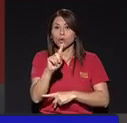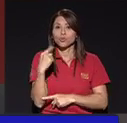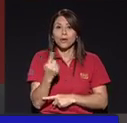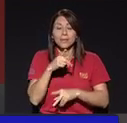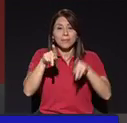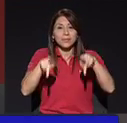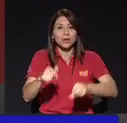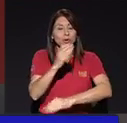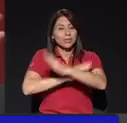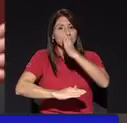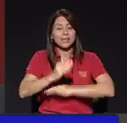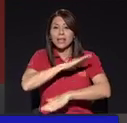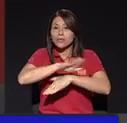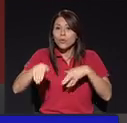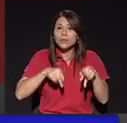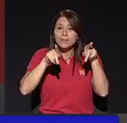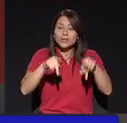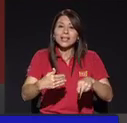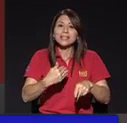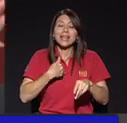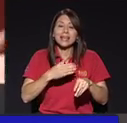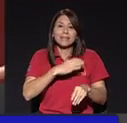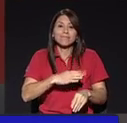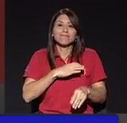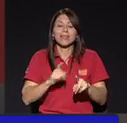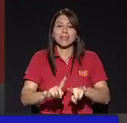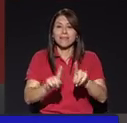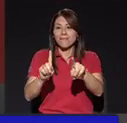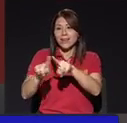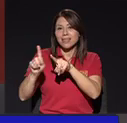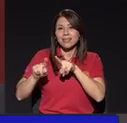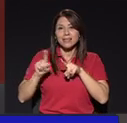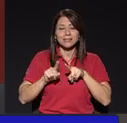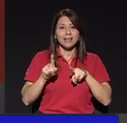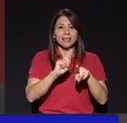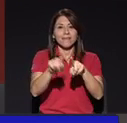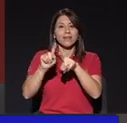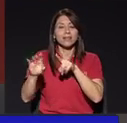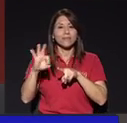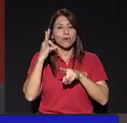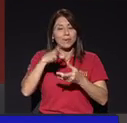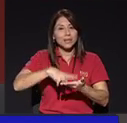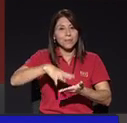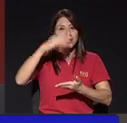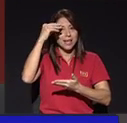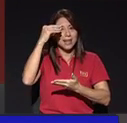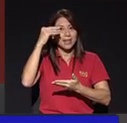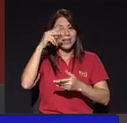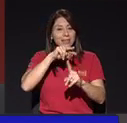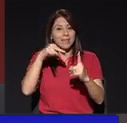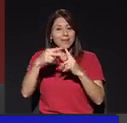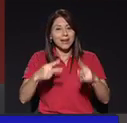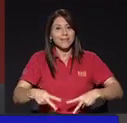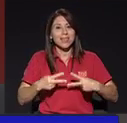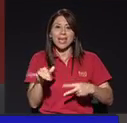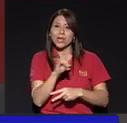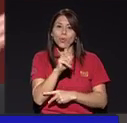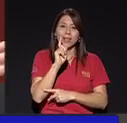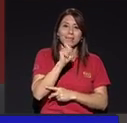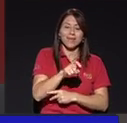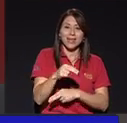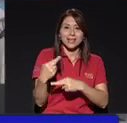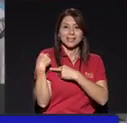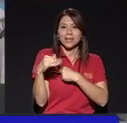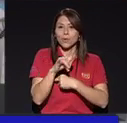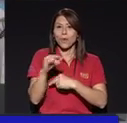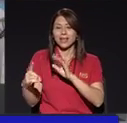con discapacidad. Todos tenemos potencialidades diferentes, diferentes formas de aprender, de ver la vida y tenemos que tener iguales derechos y deberes. Muchas